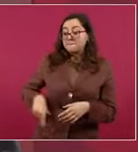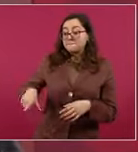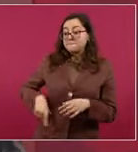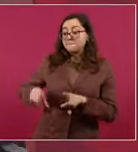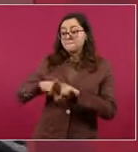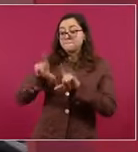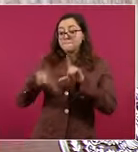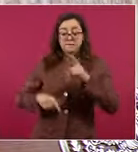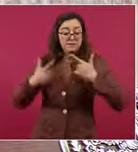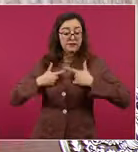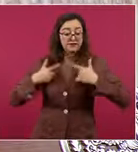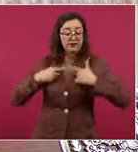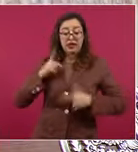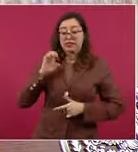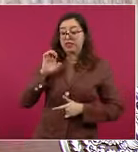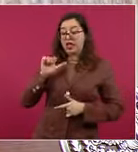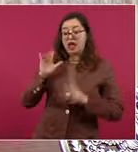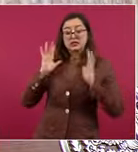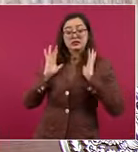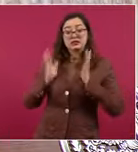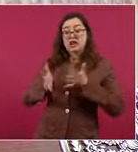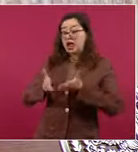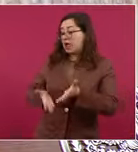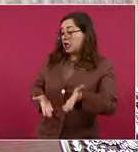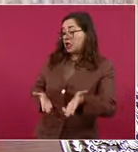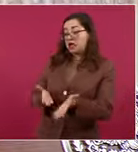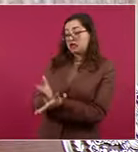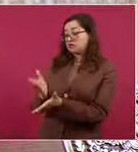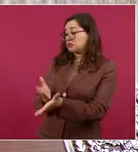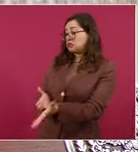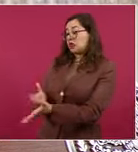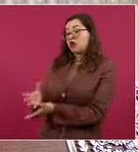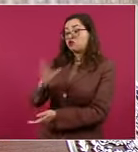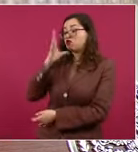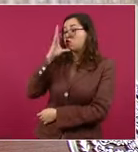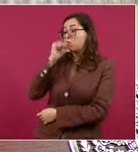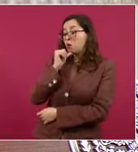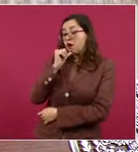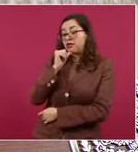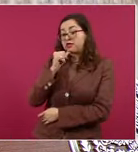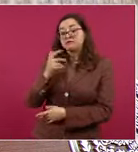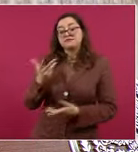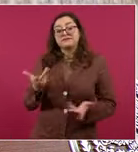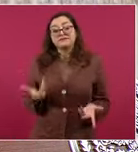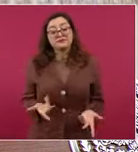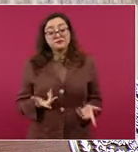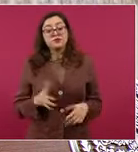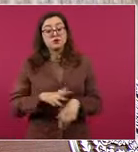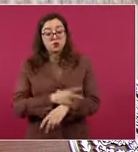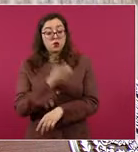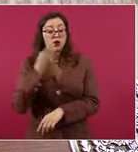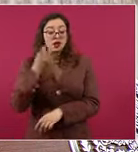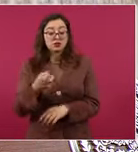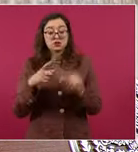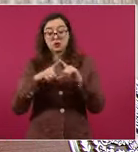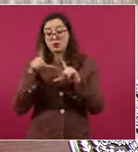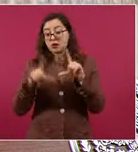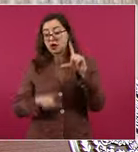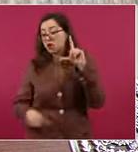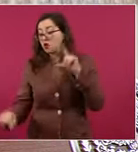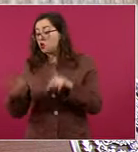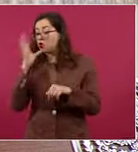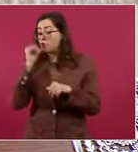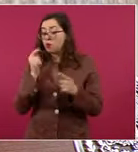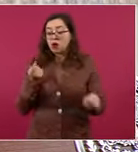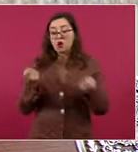ya no se hace nada para combatir las drogas y evitar que lleguen